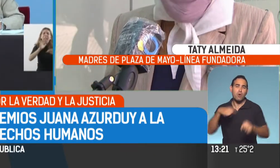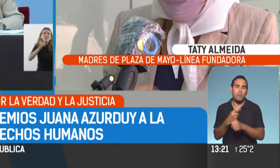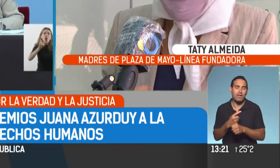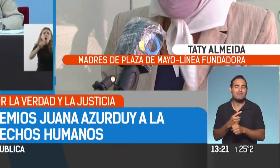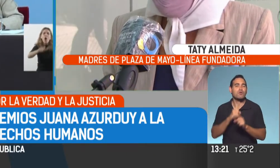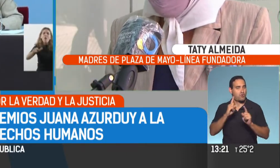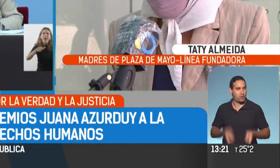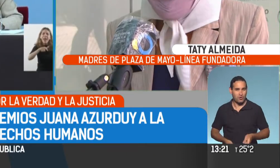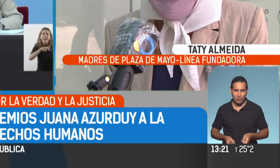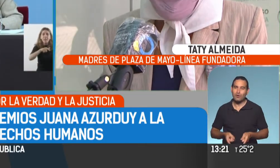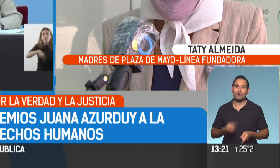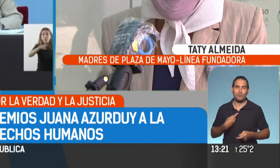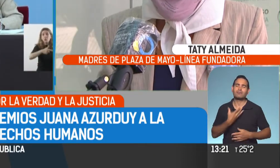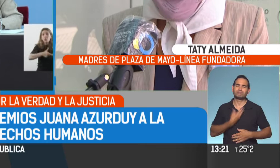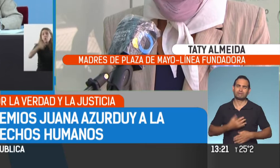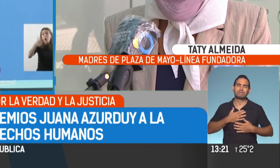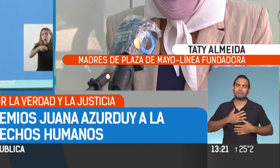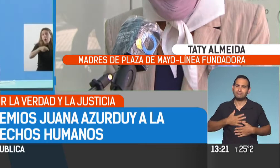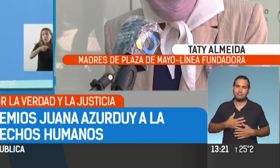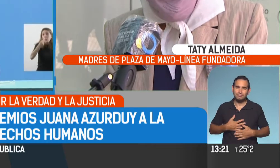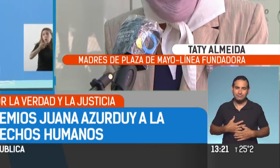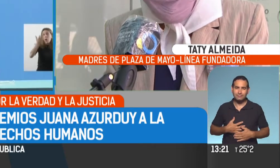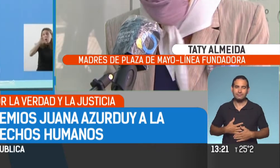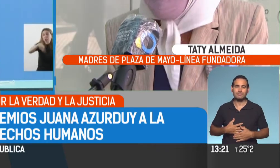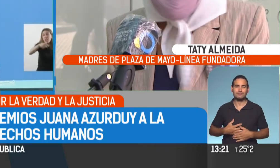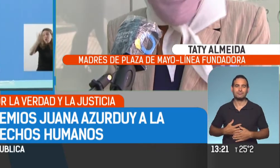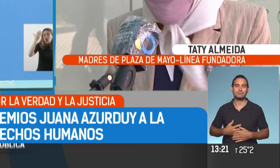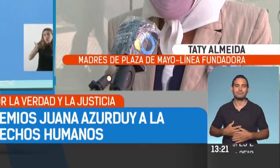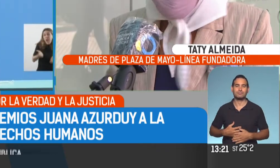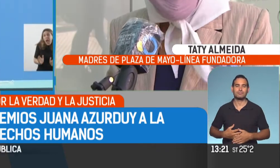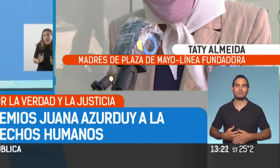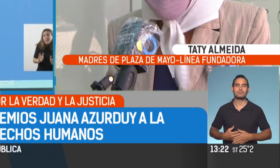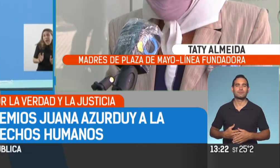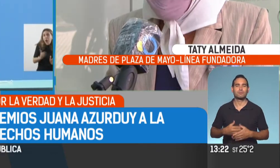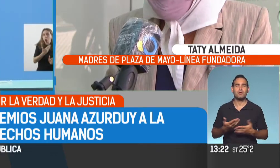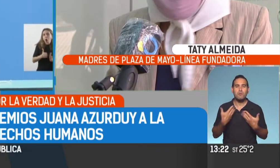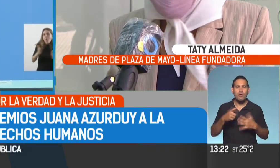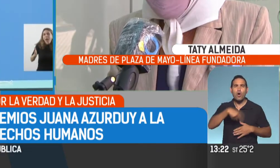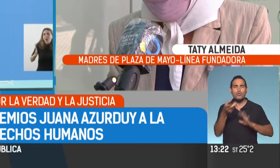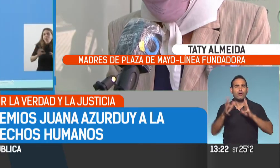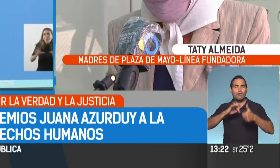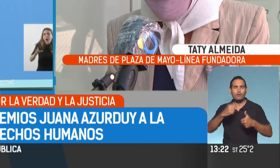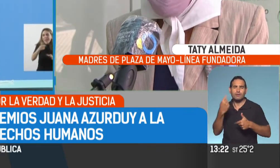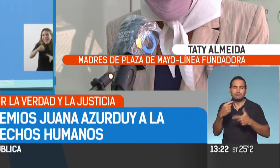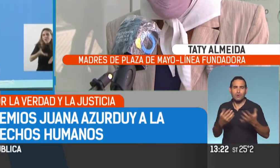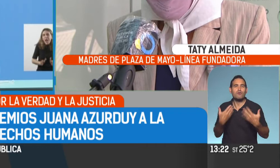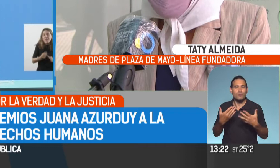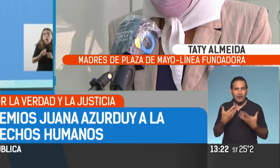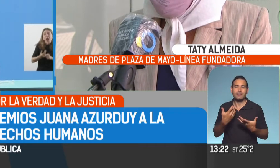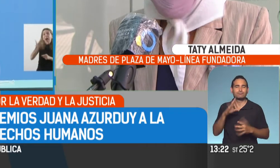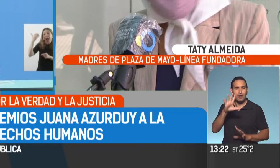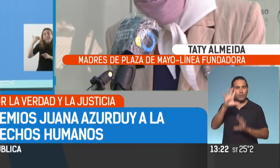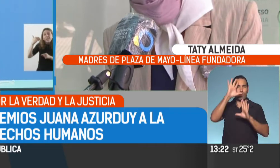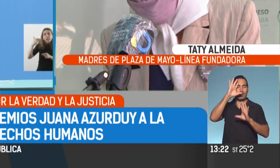estamos totalmente reconfortadas porque de cualquier y de muchas maneras siempre vamos a